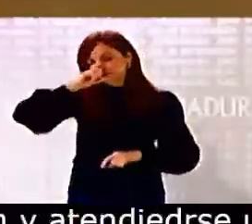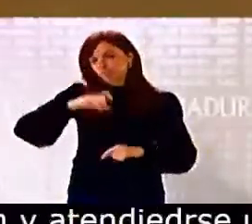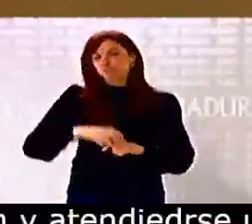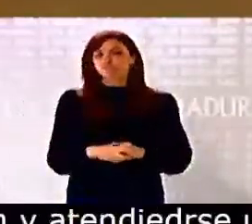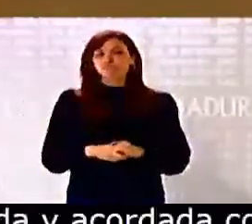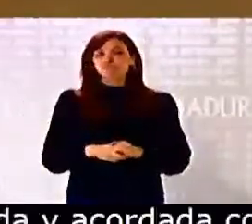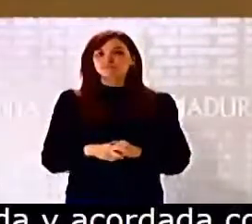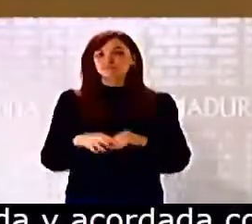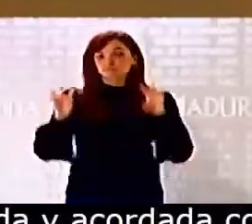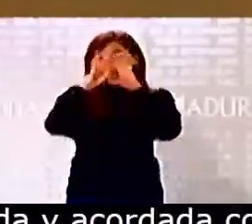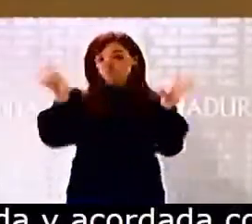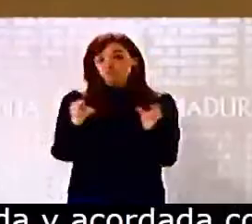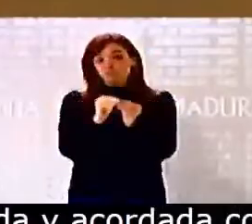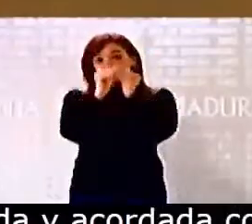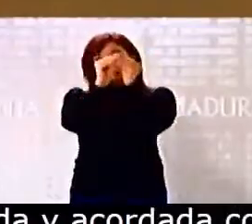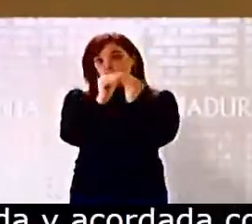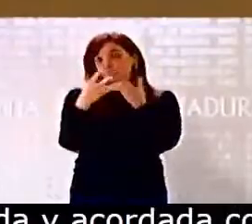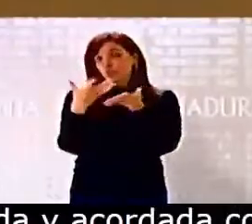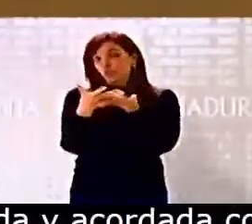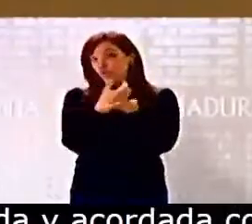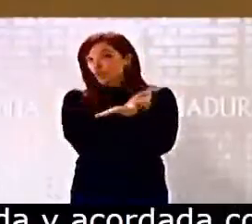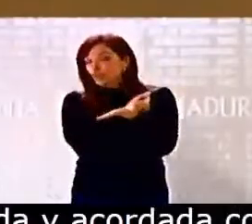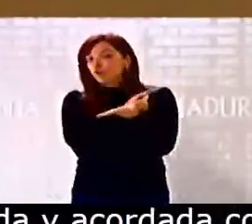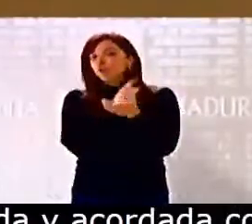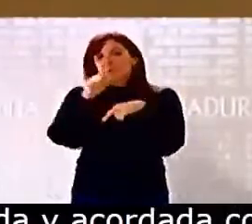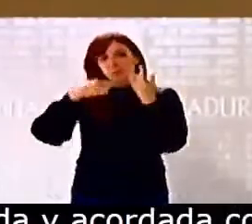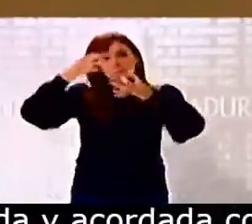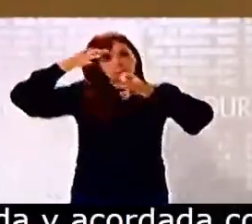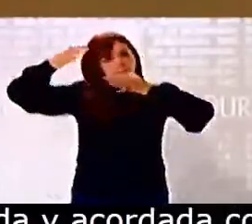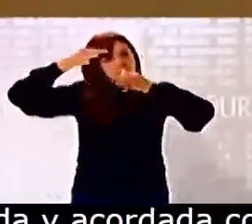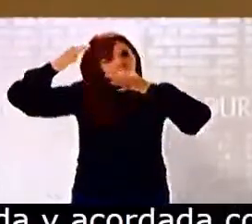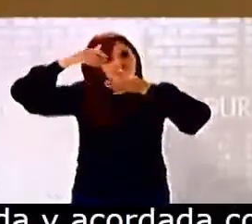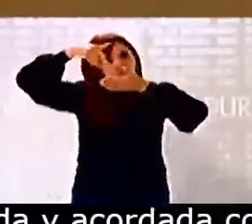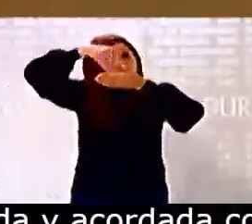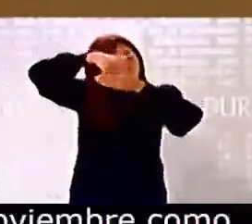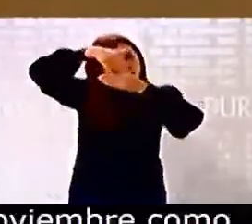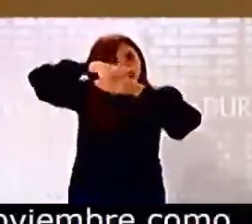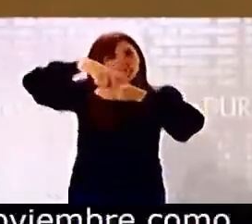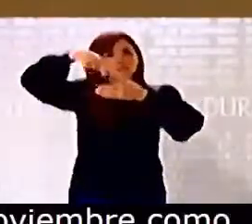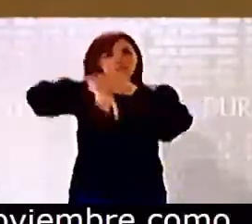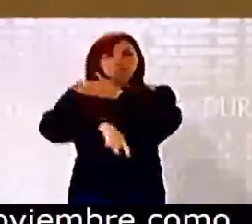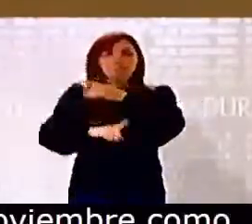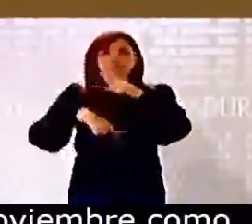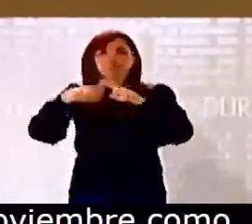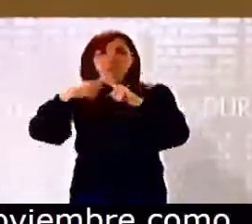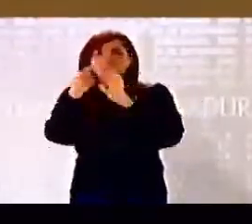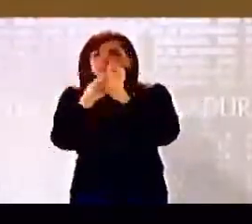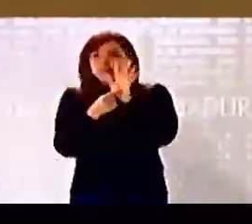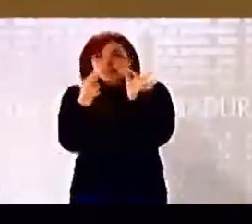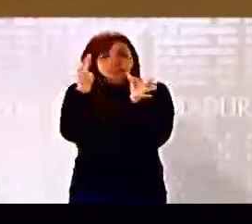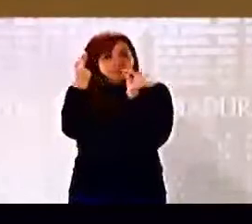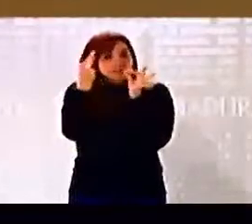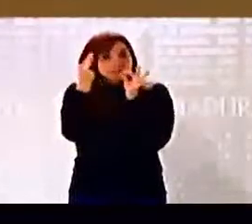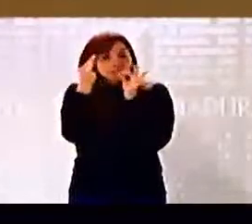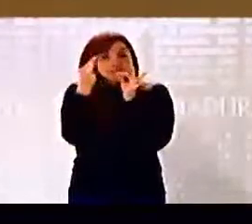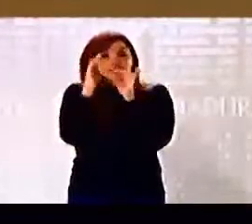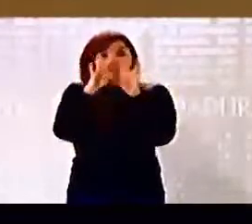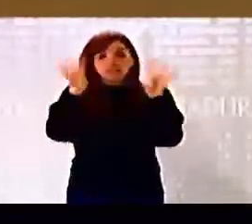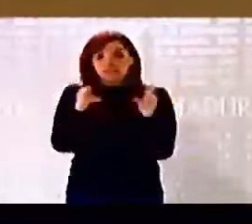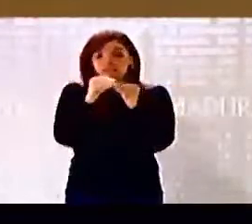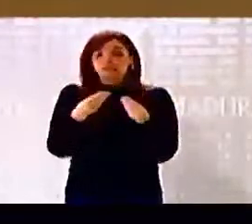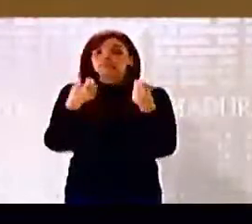De todo esto y con una mayor profundización en el contenido y en las medidas concretas va a comparecer